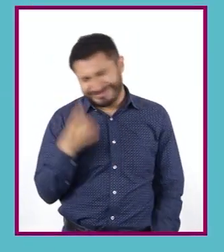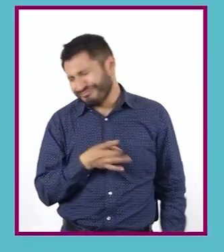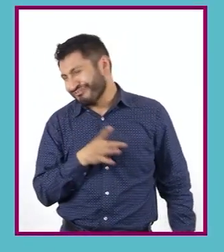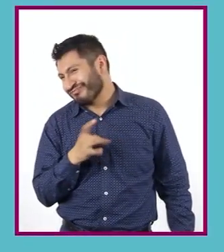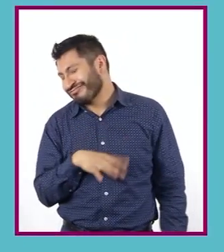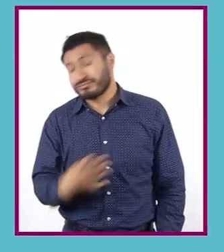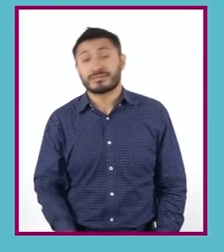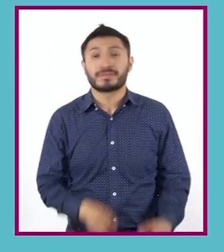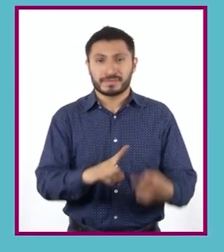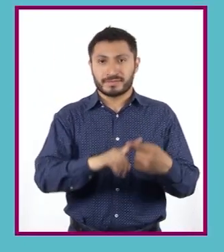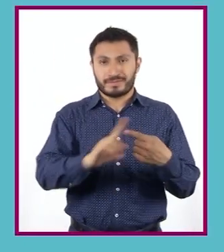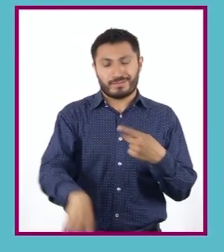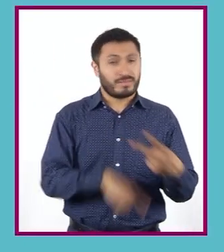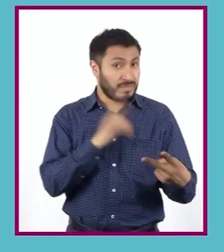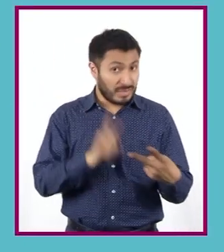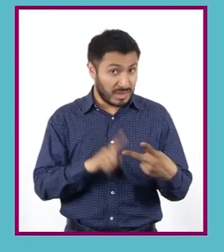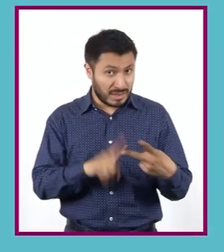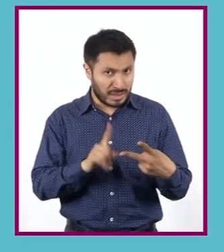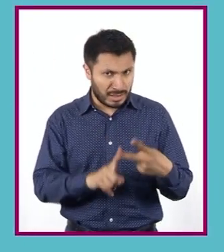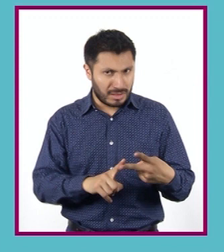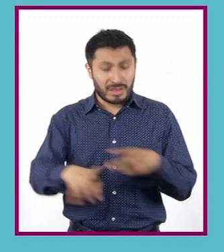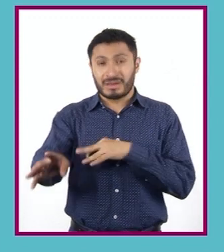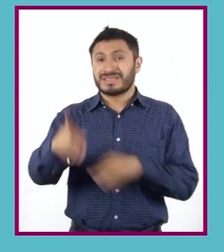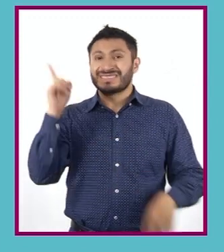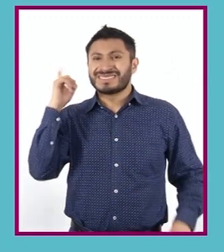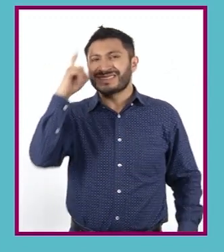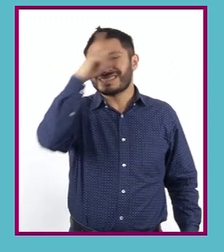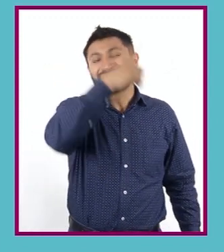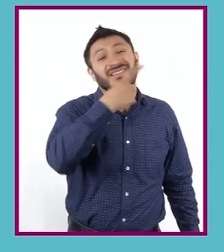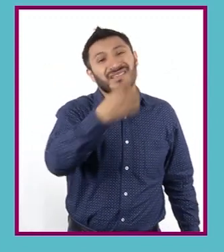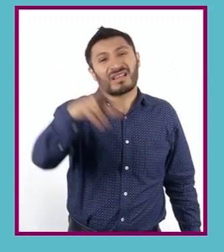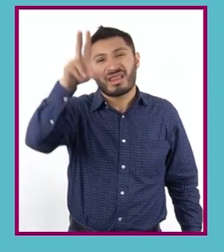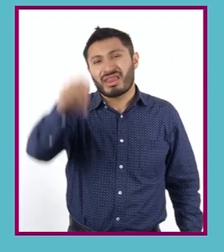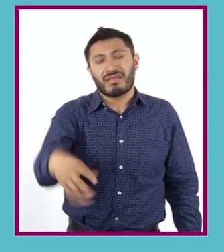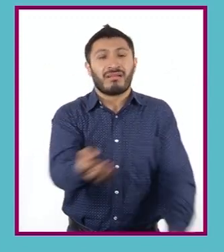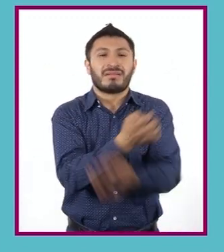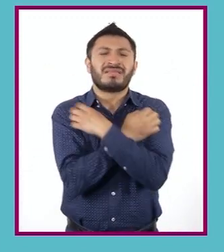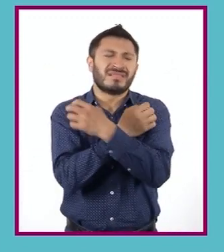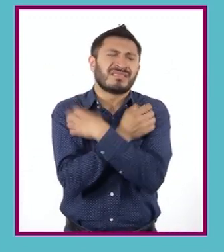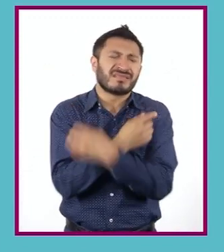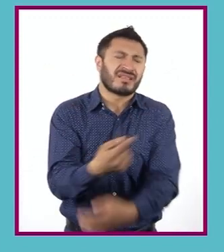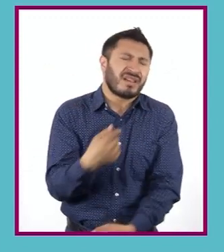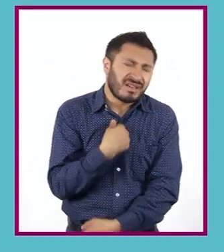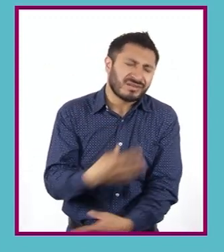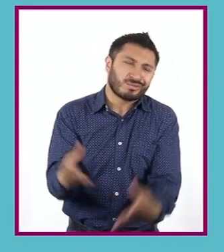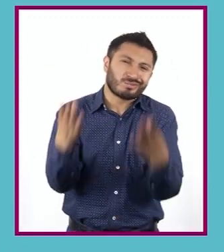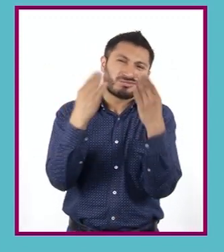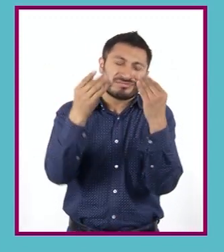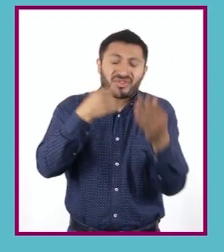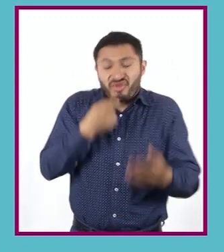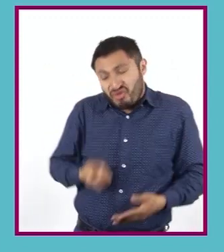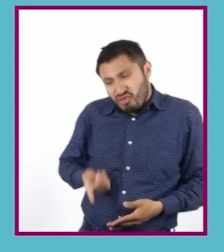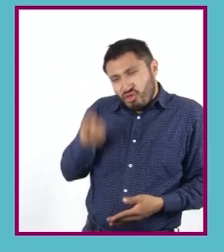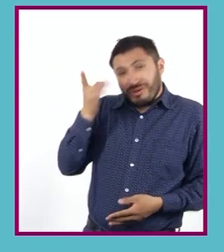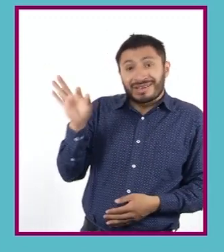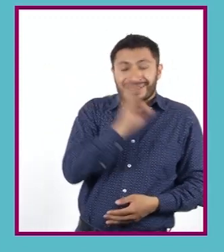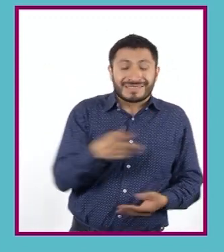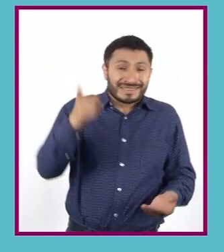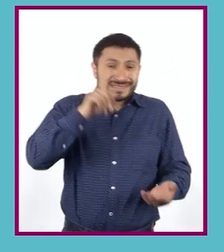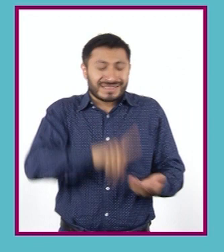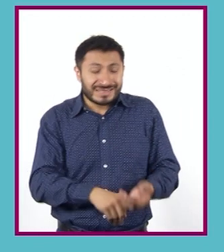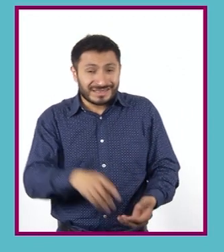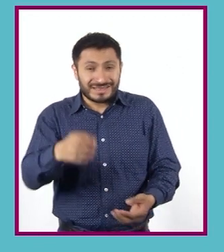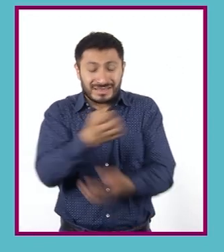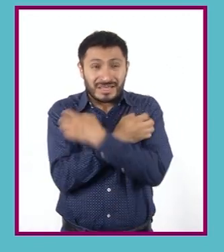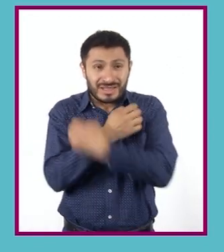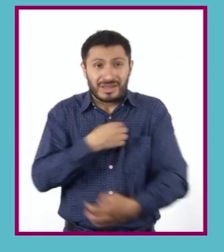leyendo. Y simultáneamente, mientras estamos haciendo esto, fomentamos la imaginación para que nuestro cerebro comprenda mejor